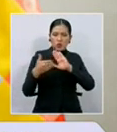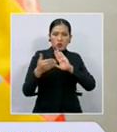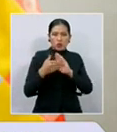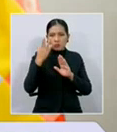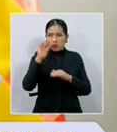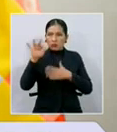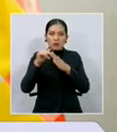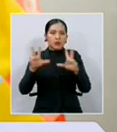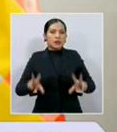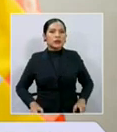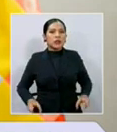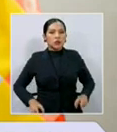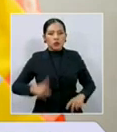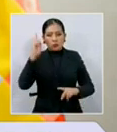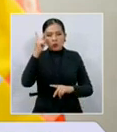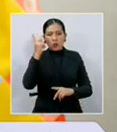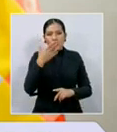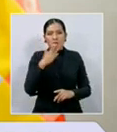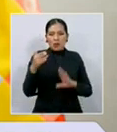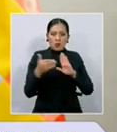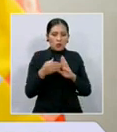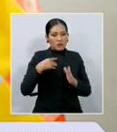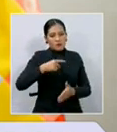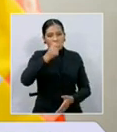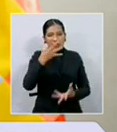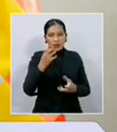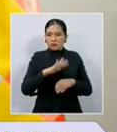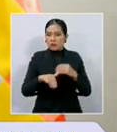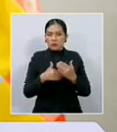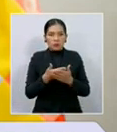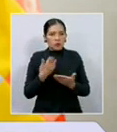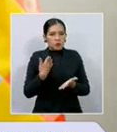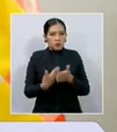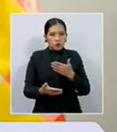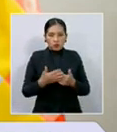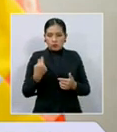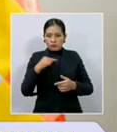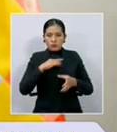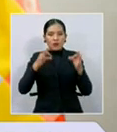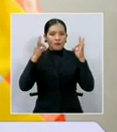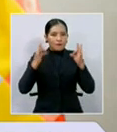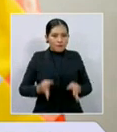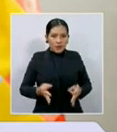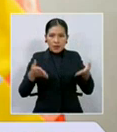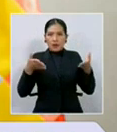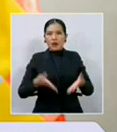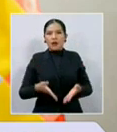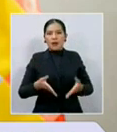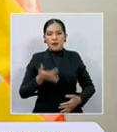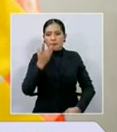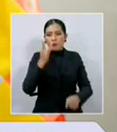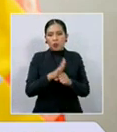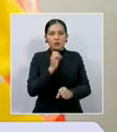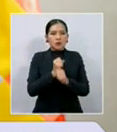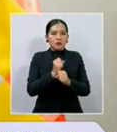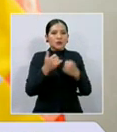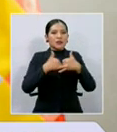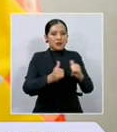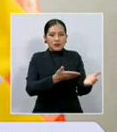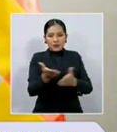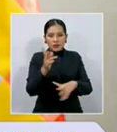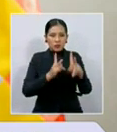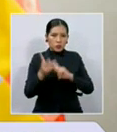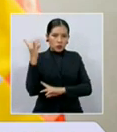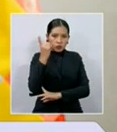mezquinos cálculos políticos, aquí estamos firmes para seguir cumpliendo nuestros compromisos con el pueblo boliviano, a quien nos